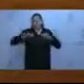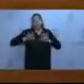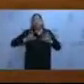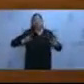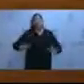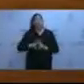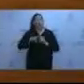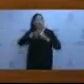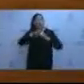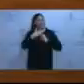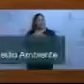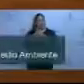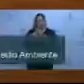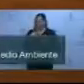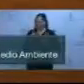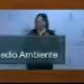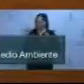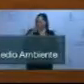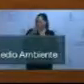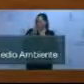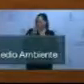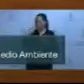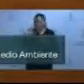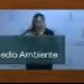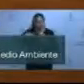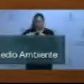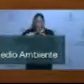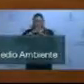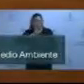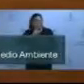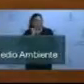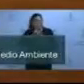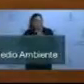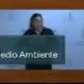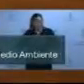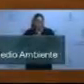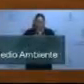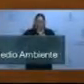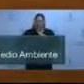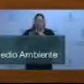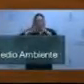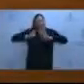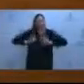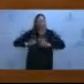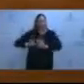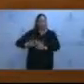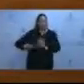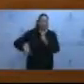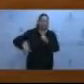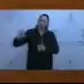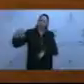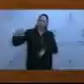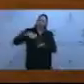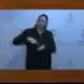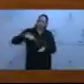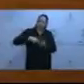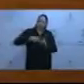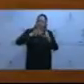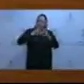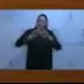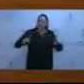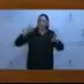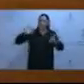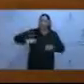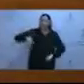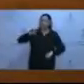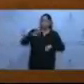dos causas muy claras. Una, la crisis económica, y otra, un abandono y una demanda por parte de una empresa que unilateralmente decidió